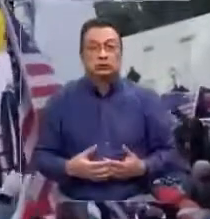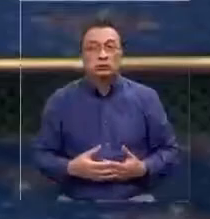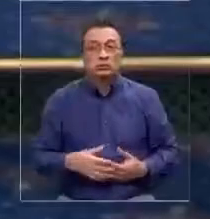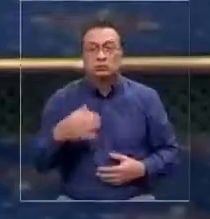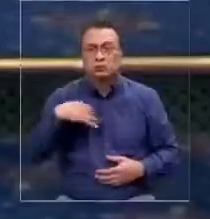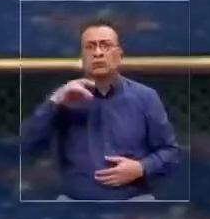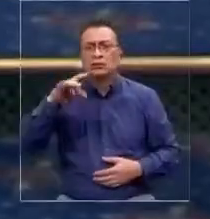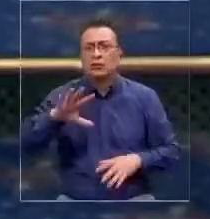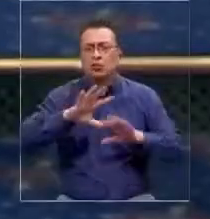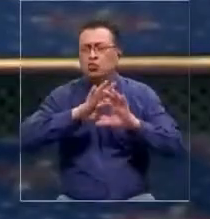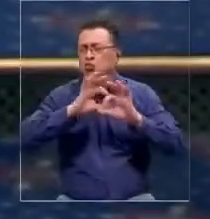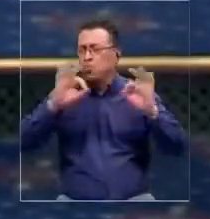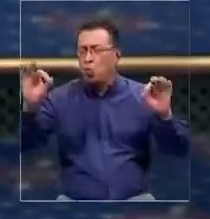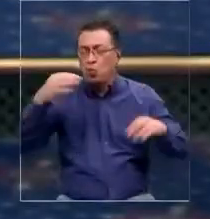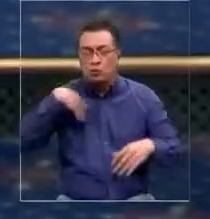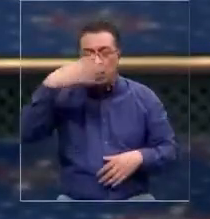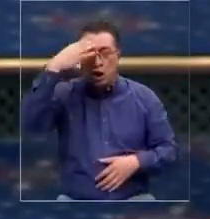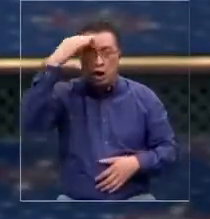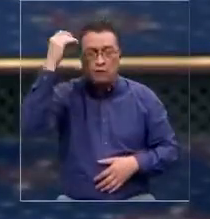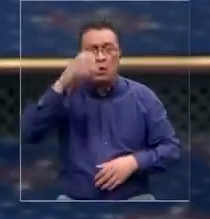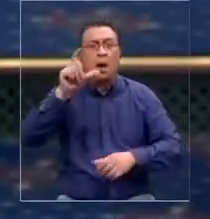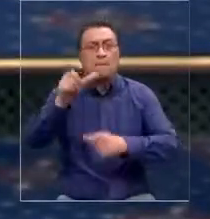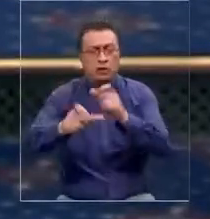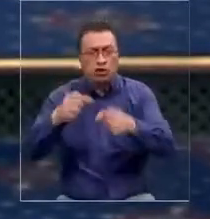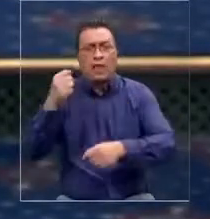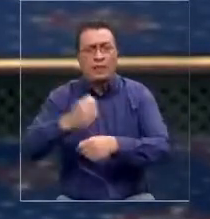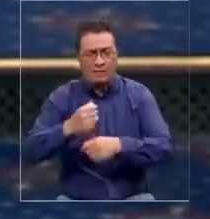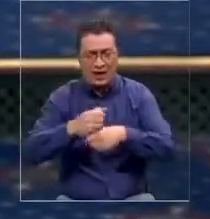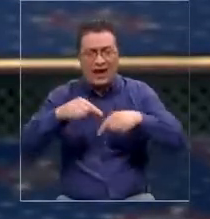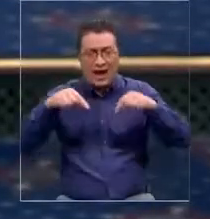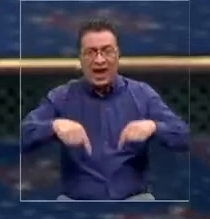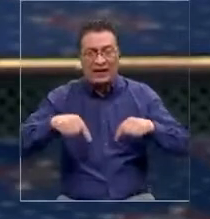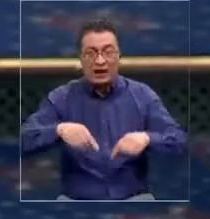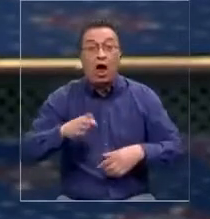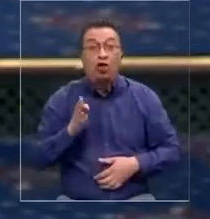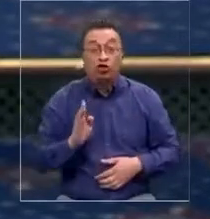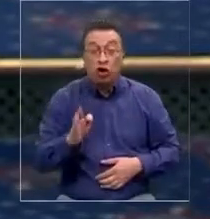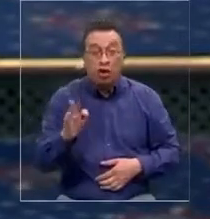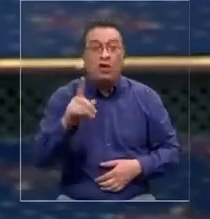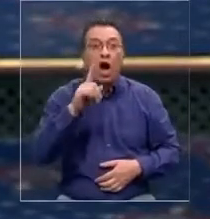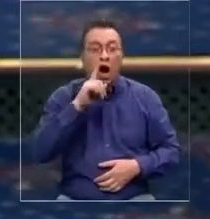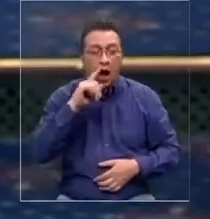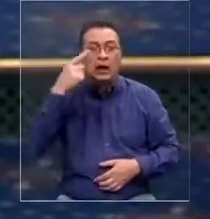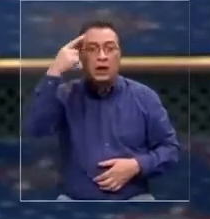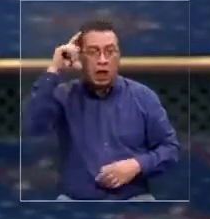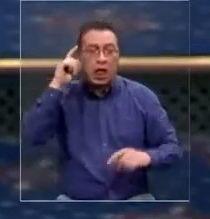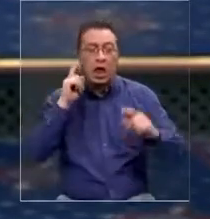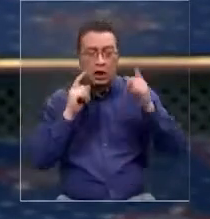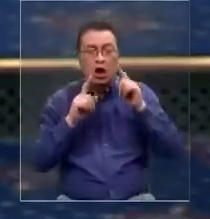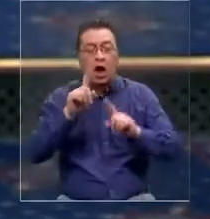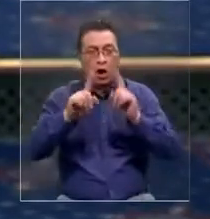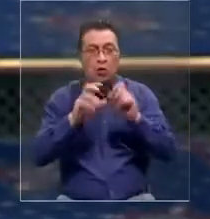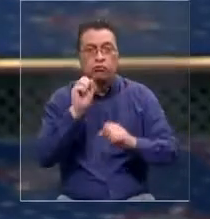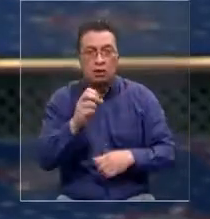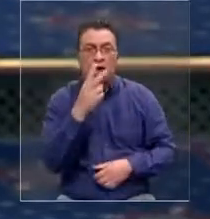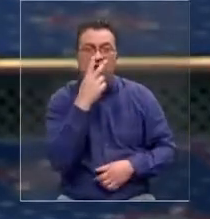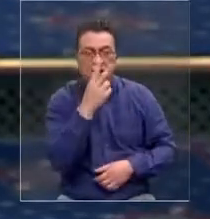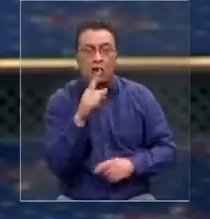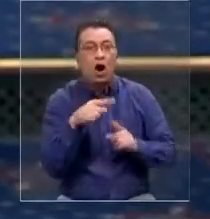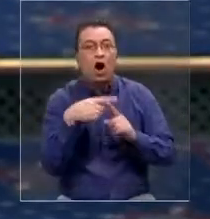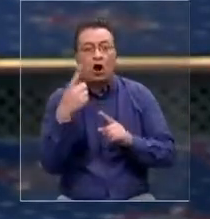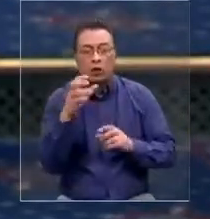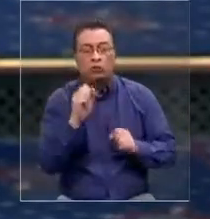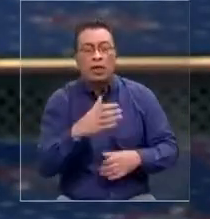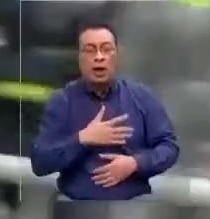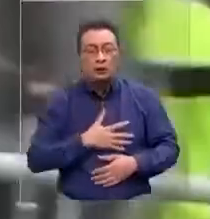nunca jamás lo olvidaré. Muchas personas que trabajaron aquí ese día todavía tienen cicatrices. Algunas se pueden ver y otras solo